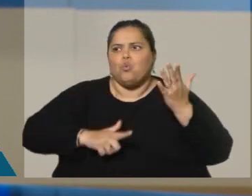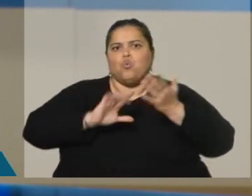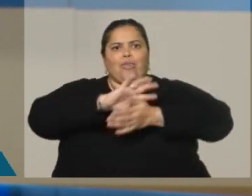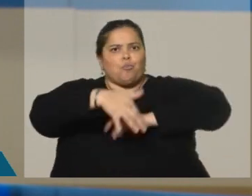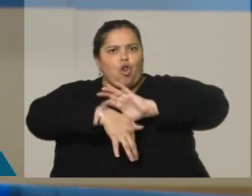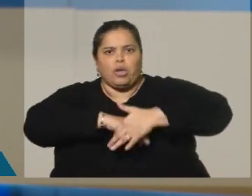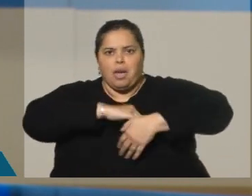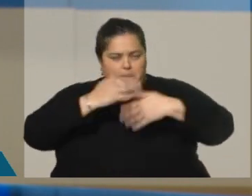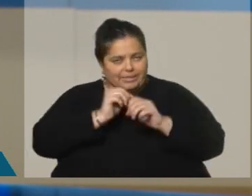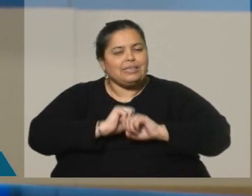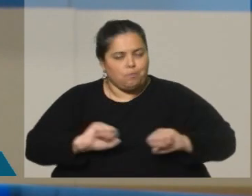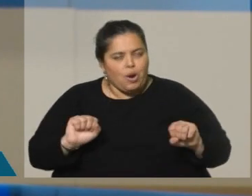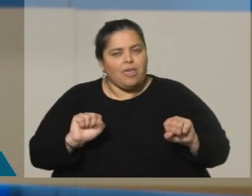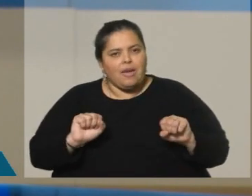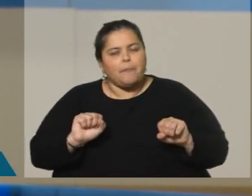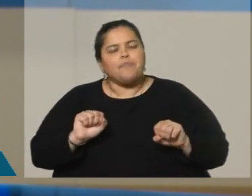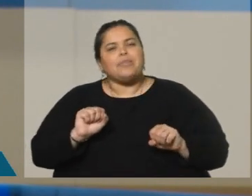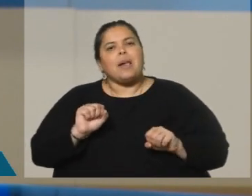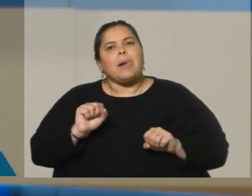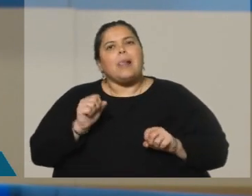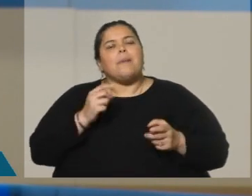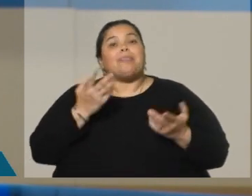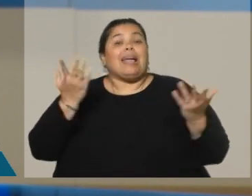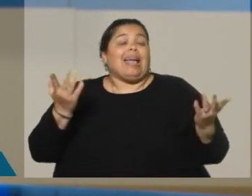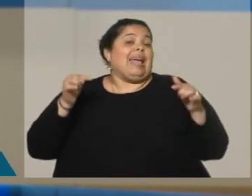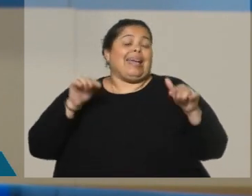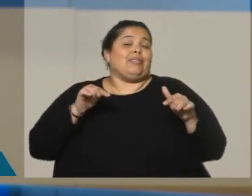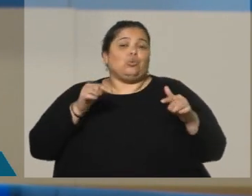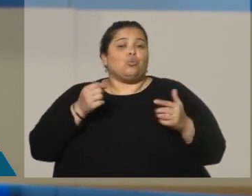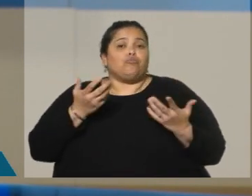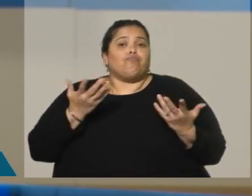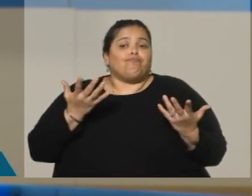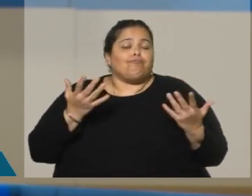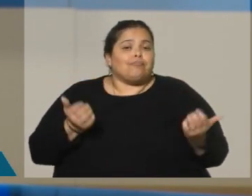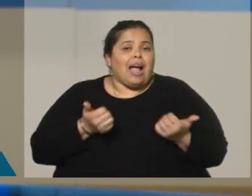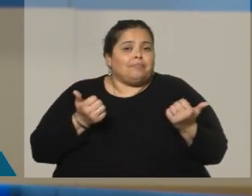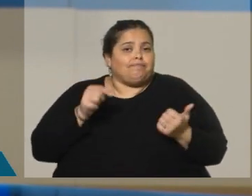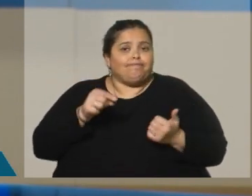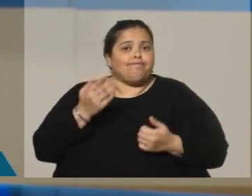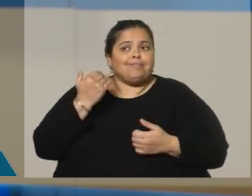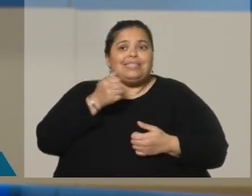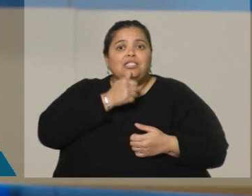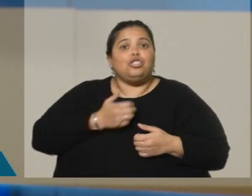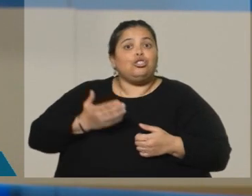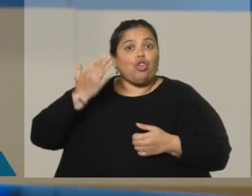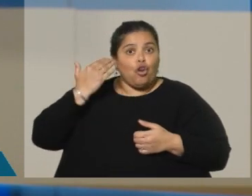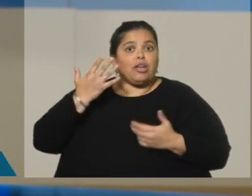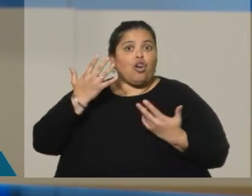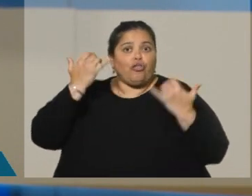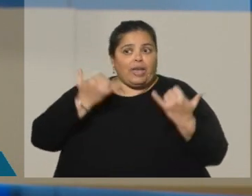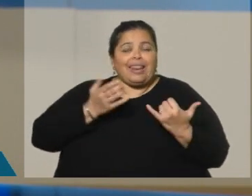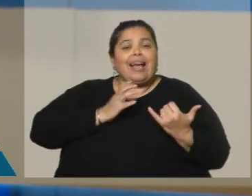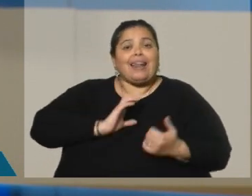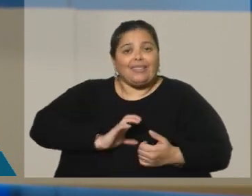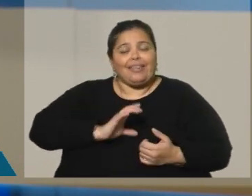ante un fenómeno que desde el punto de vista histórico reviste las características de un hecho traumático de